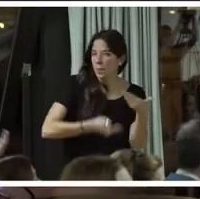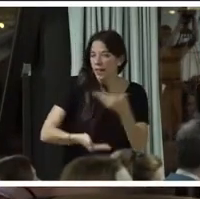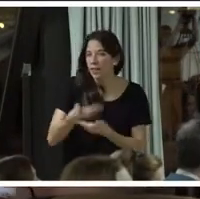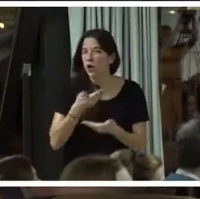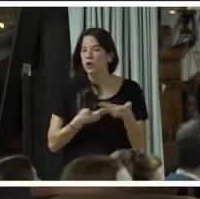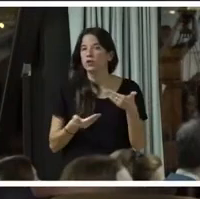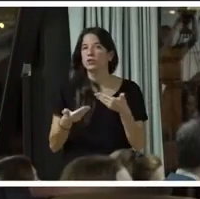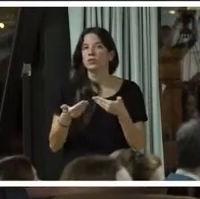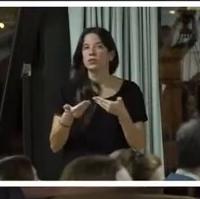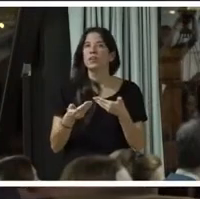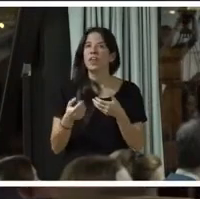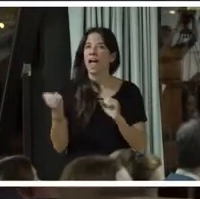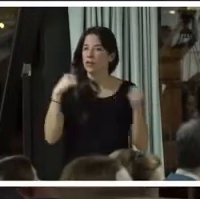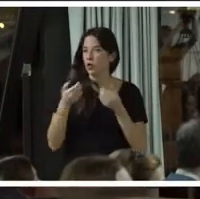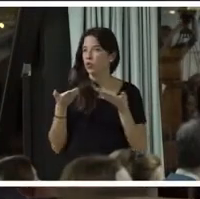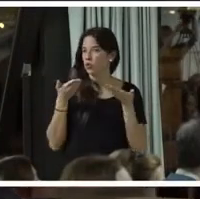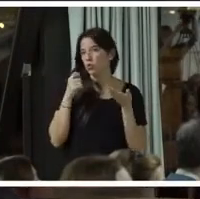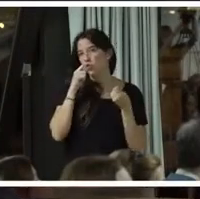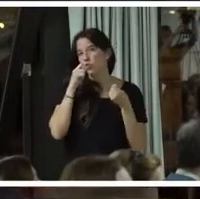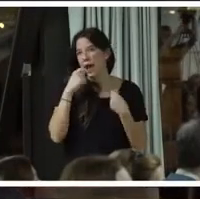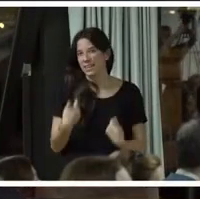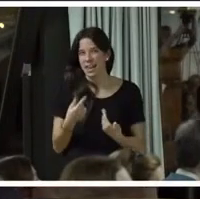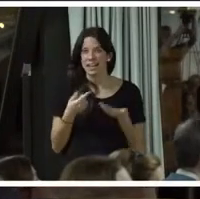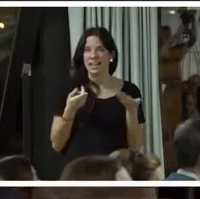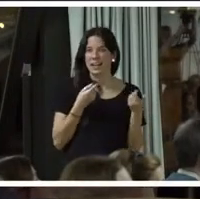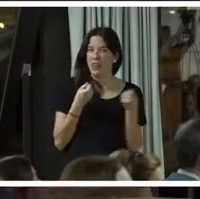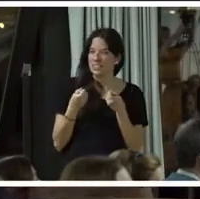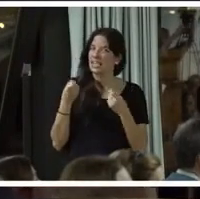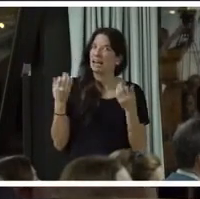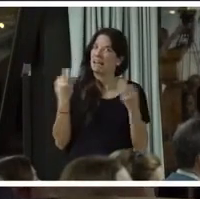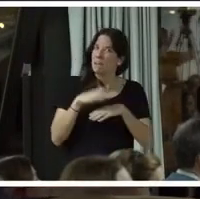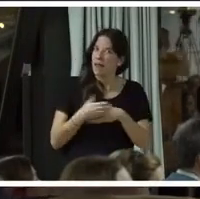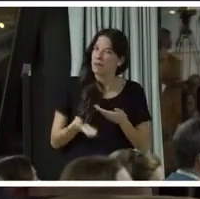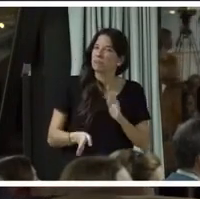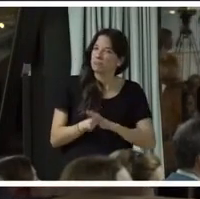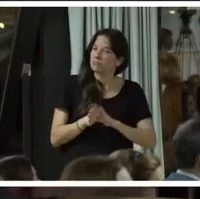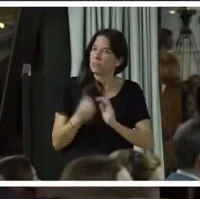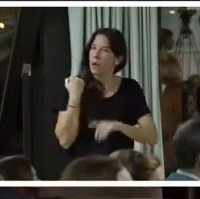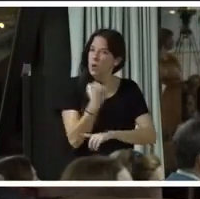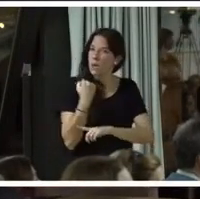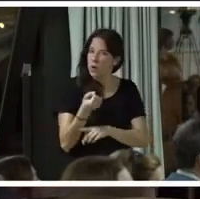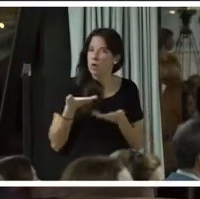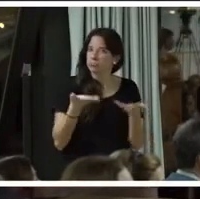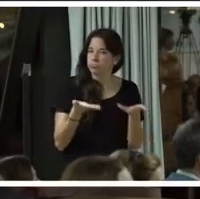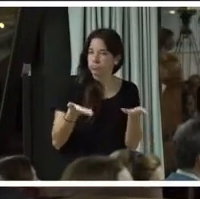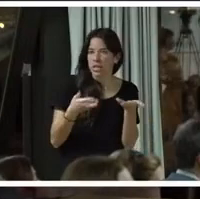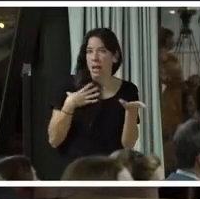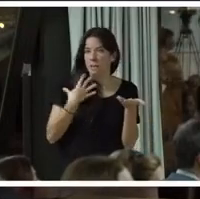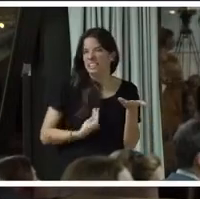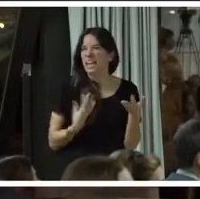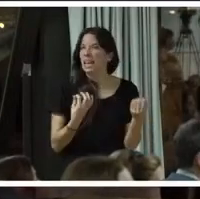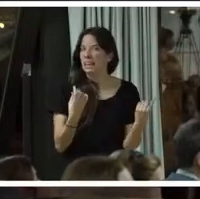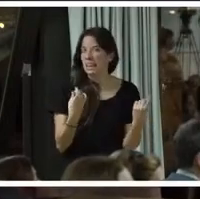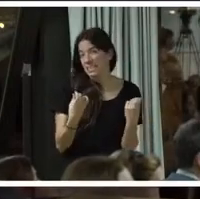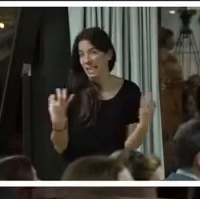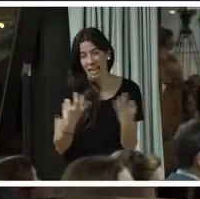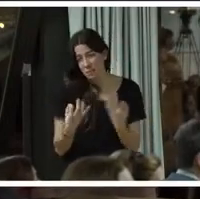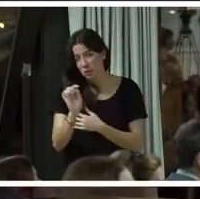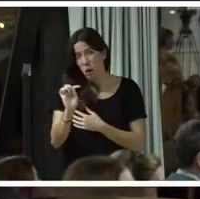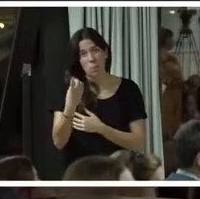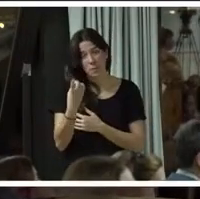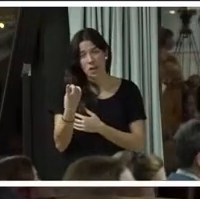y y la acción humanitaria para para seguir apoyando a Palestina Pues en primer lugar que cese